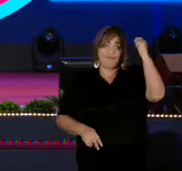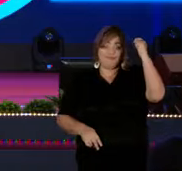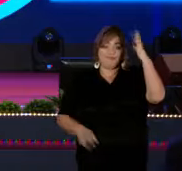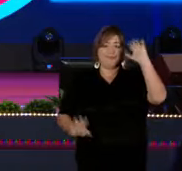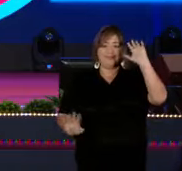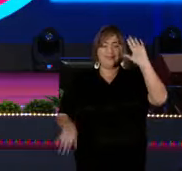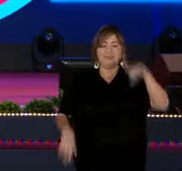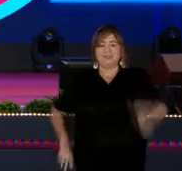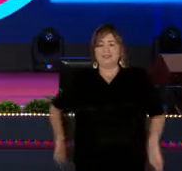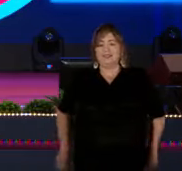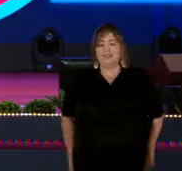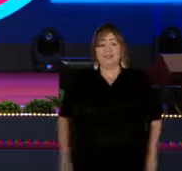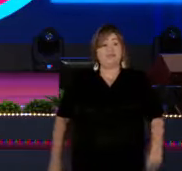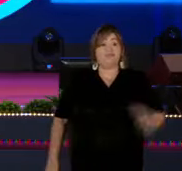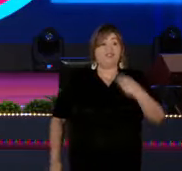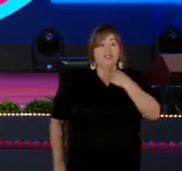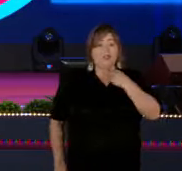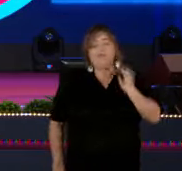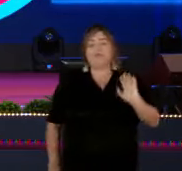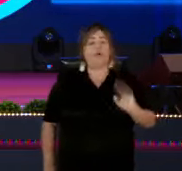No nos vamos a detener.